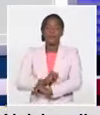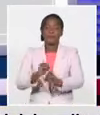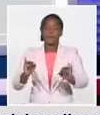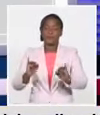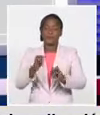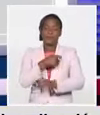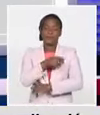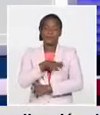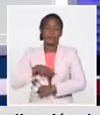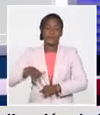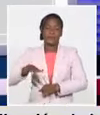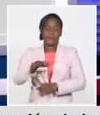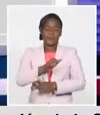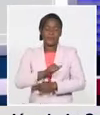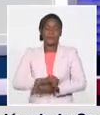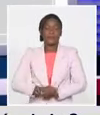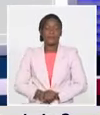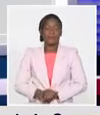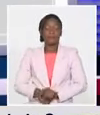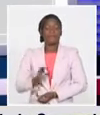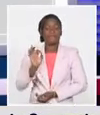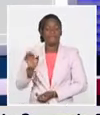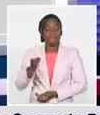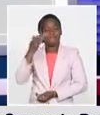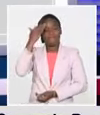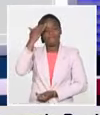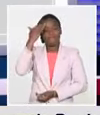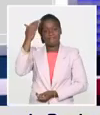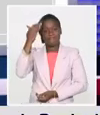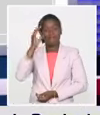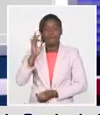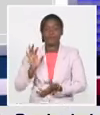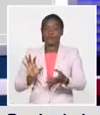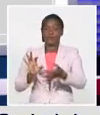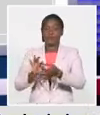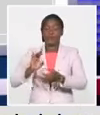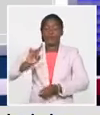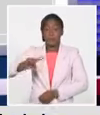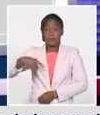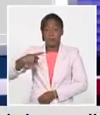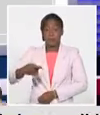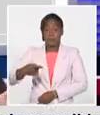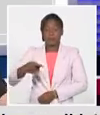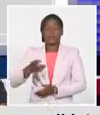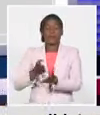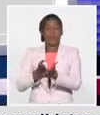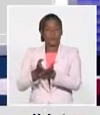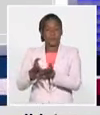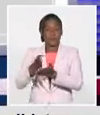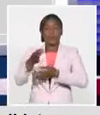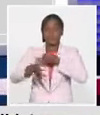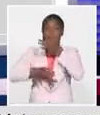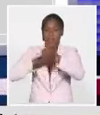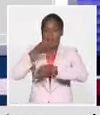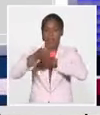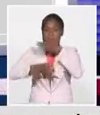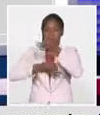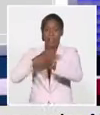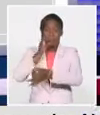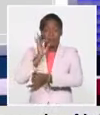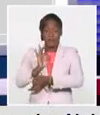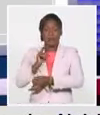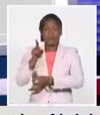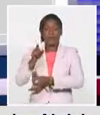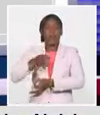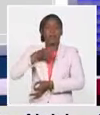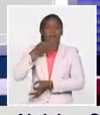que sí, Gisela, muchísimas gracias por este contacto. Volveremos mañana a conversar contigo y por supuesto que estarás tributando para nuestro